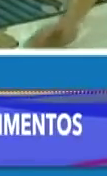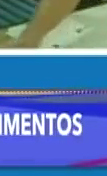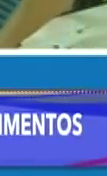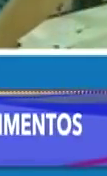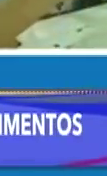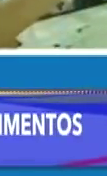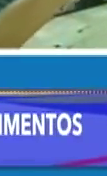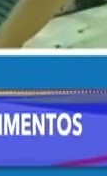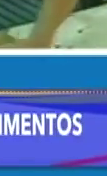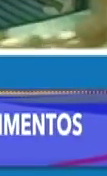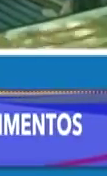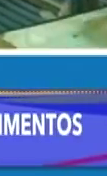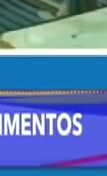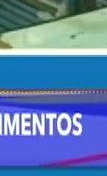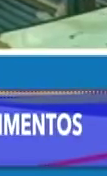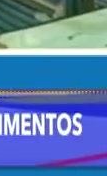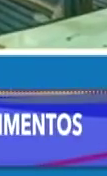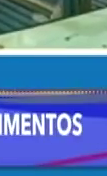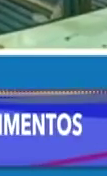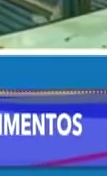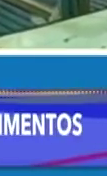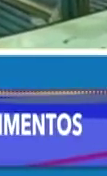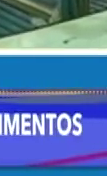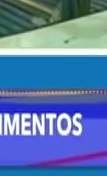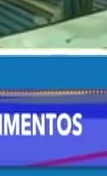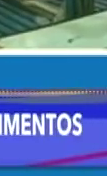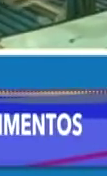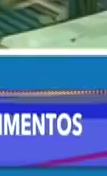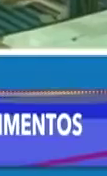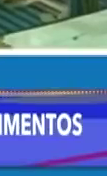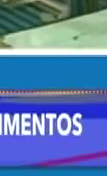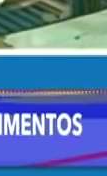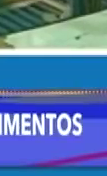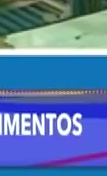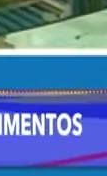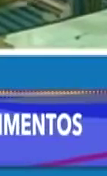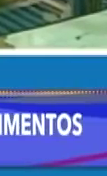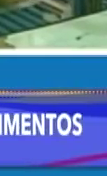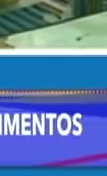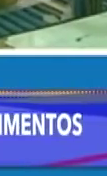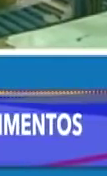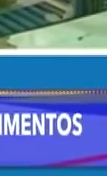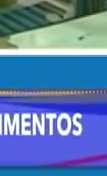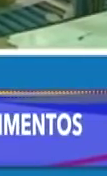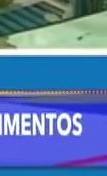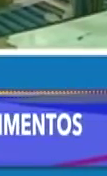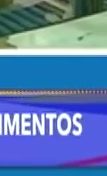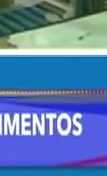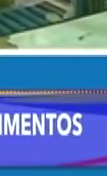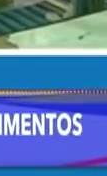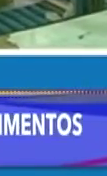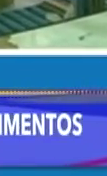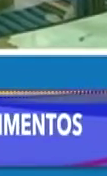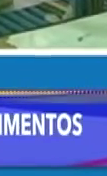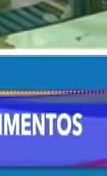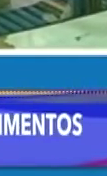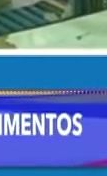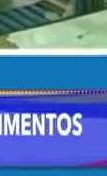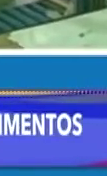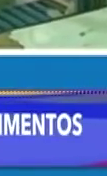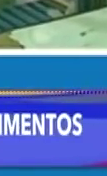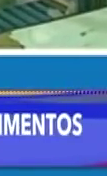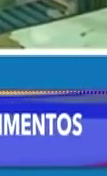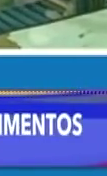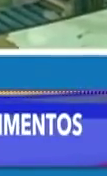ciudadana al trabajador la trabajadora perjudica a venezuela nos han robado 30.000 millones de